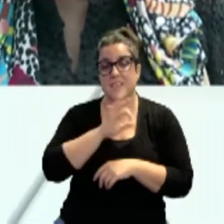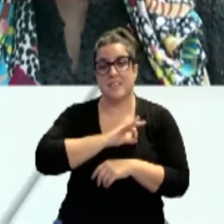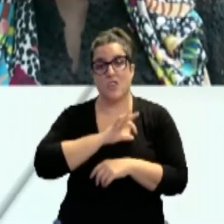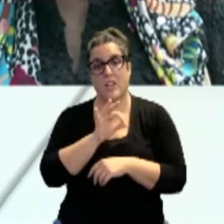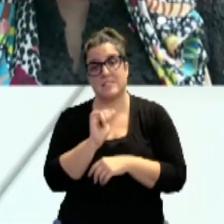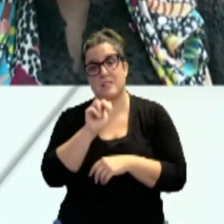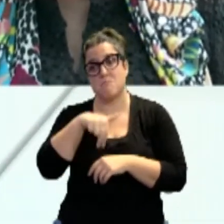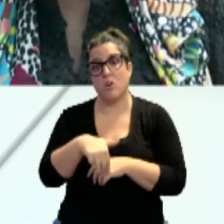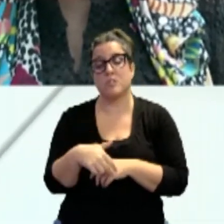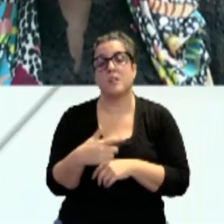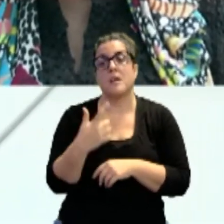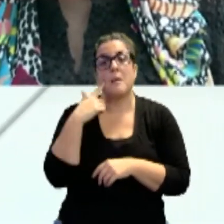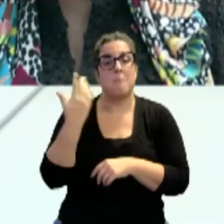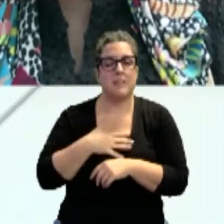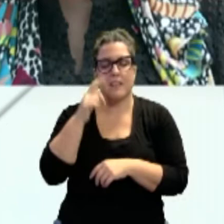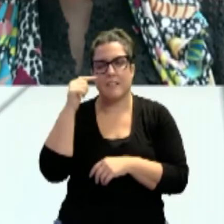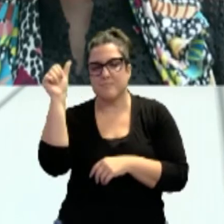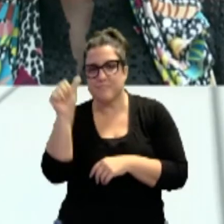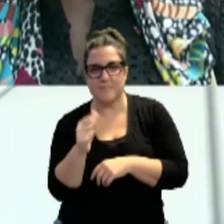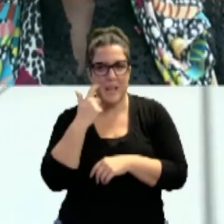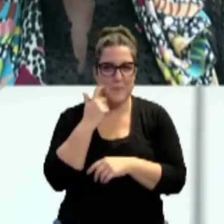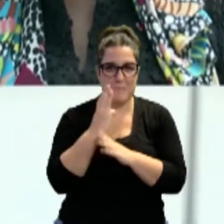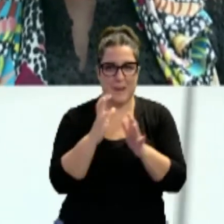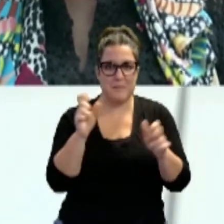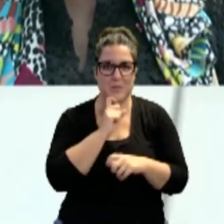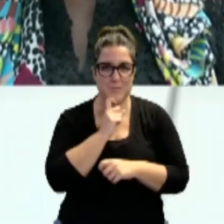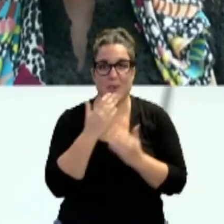Mañana seguiremos muy pendientes de ese pleno del Parlamento. Gracias por acompañarnos.